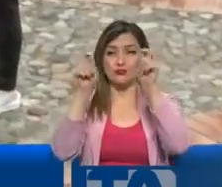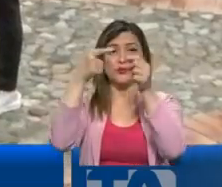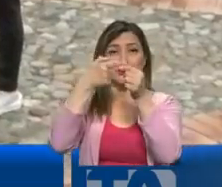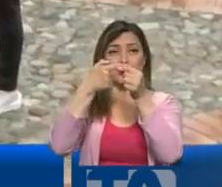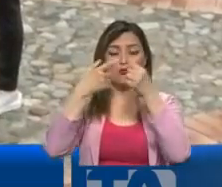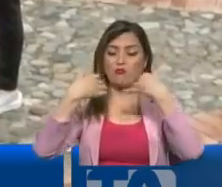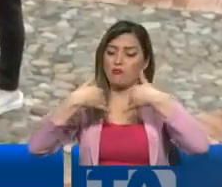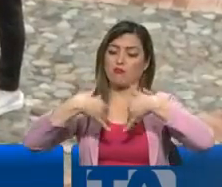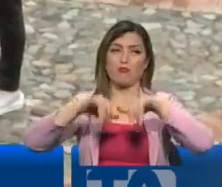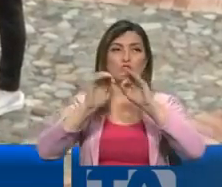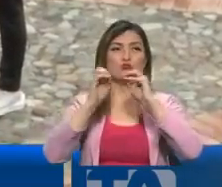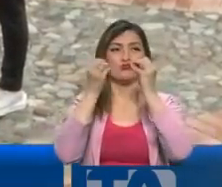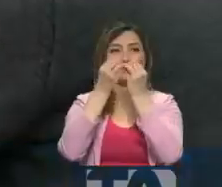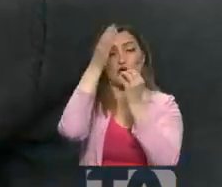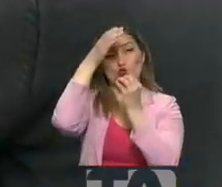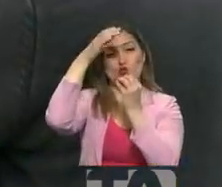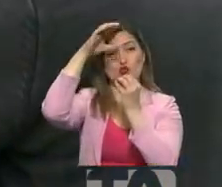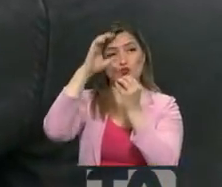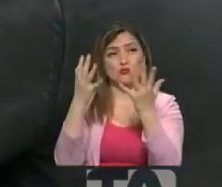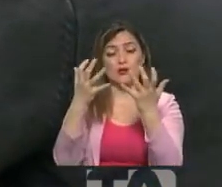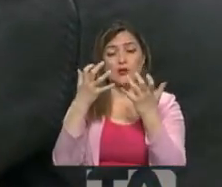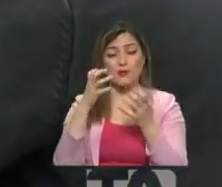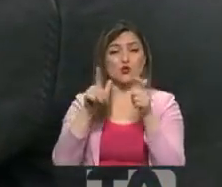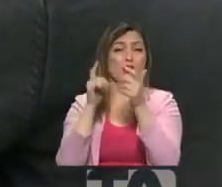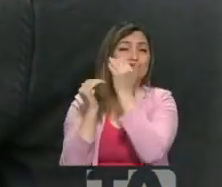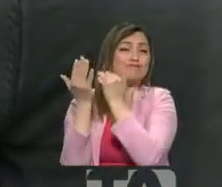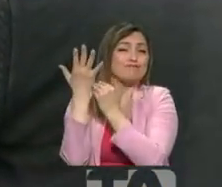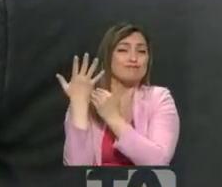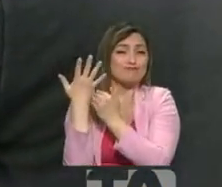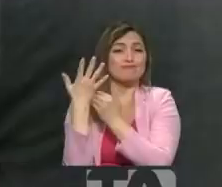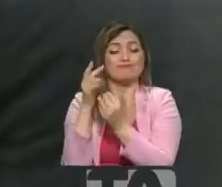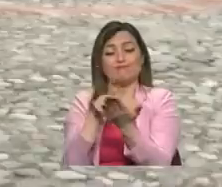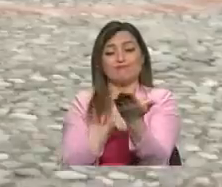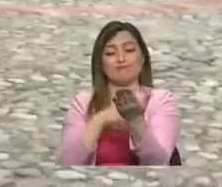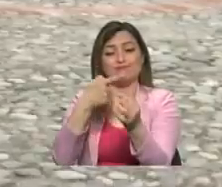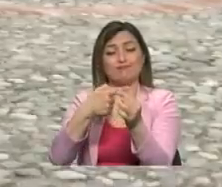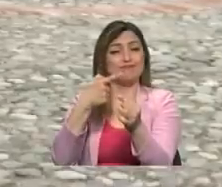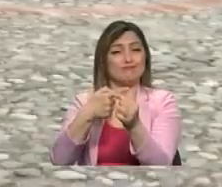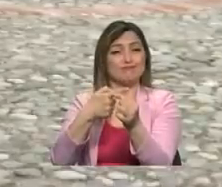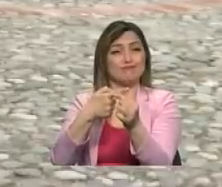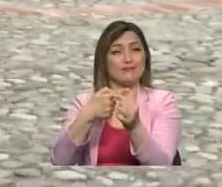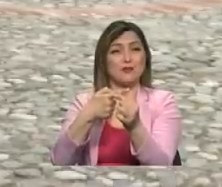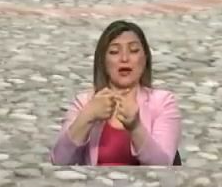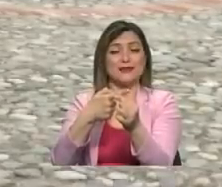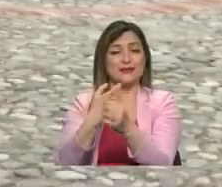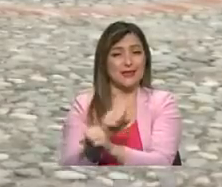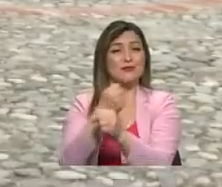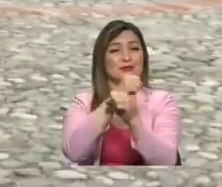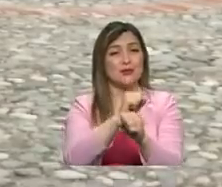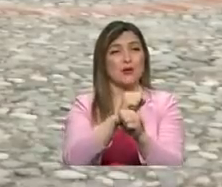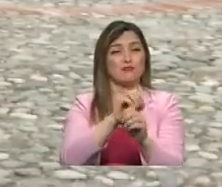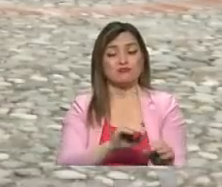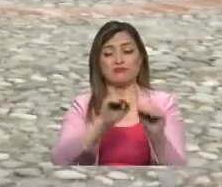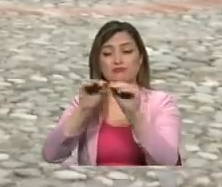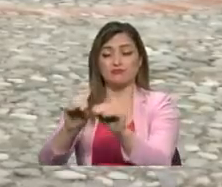una organización cultural dedicada a rescatar a personajes históricos y costumbres quiteñas. Ahora ellos se mudaron a otro icónico